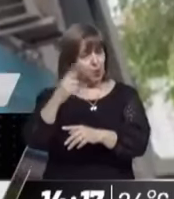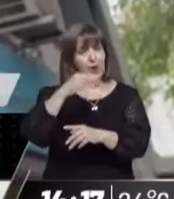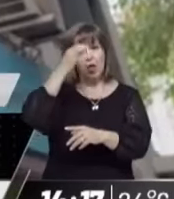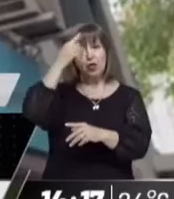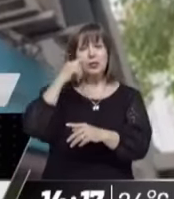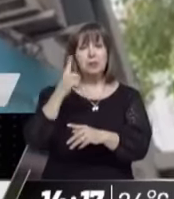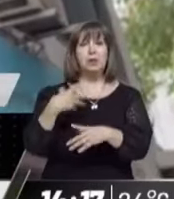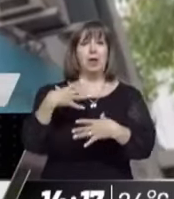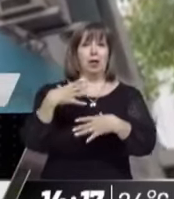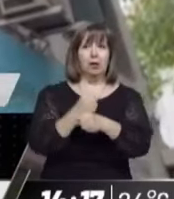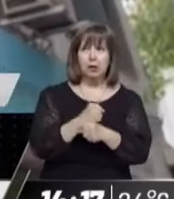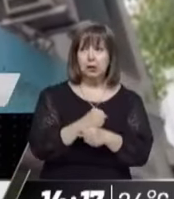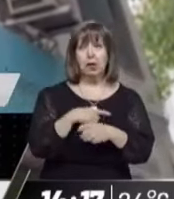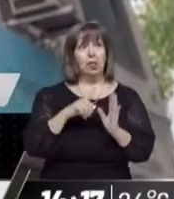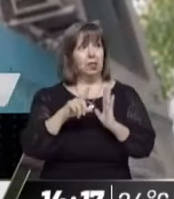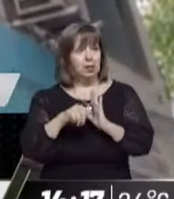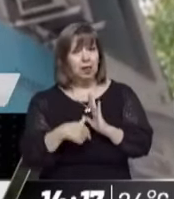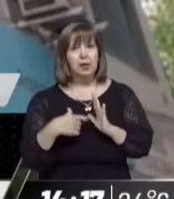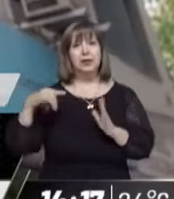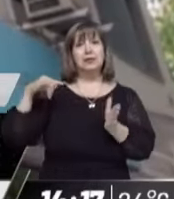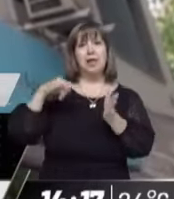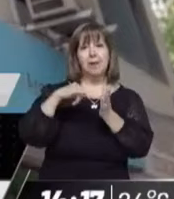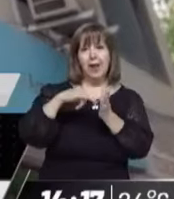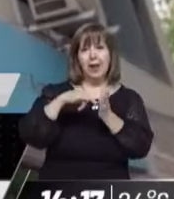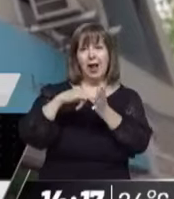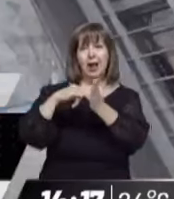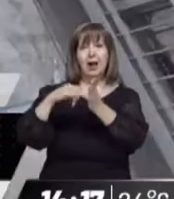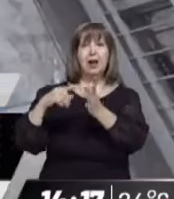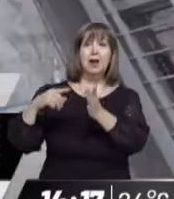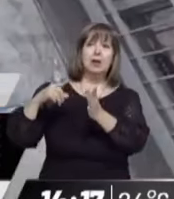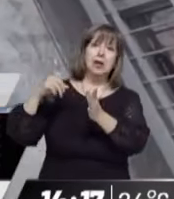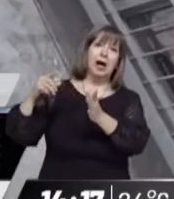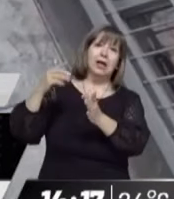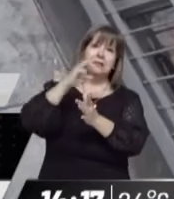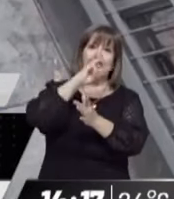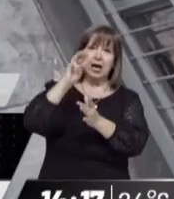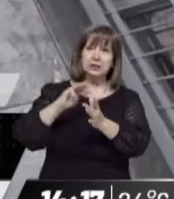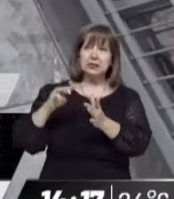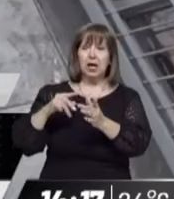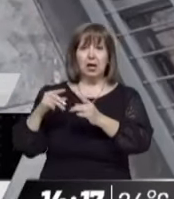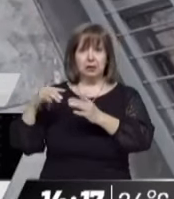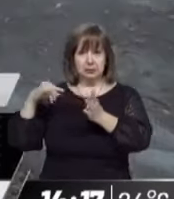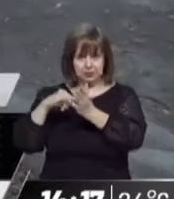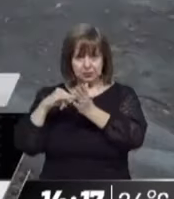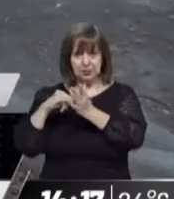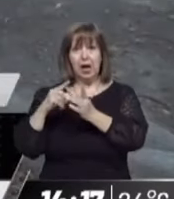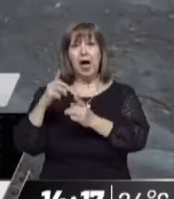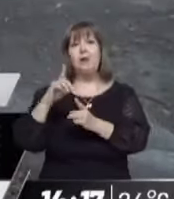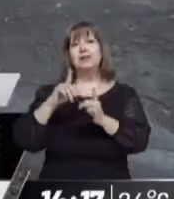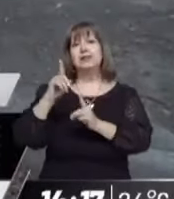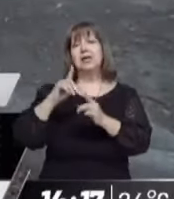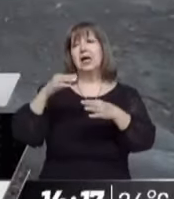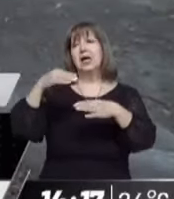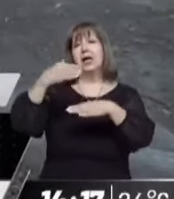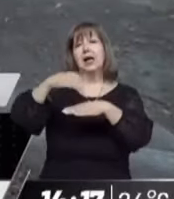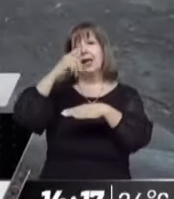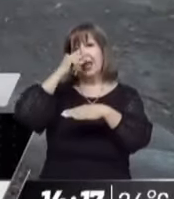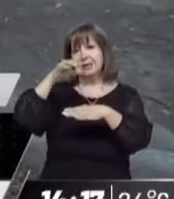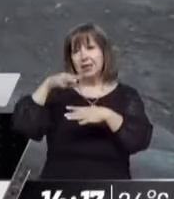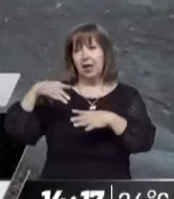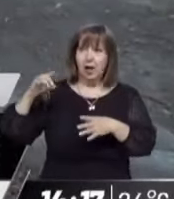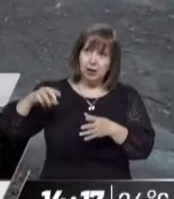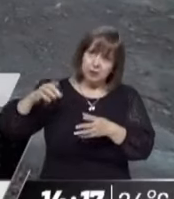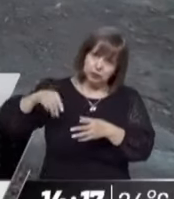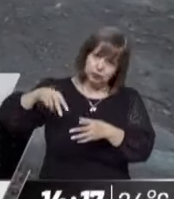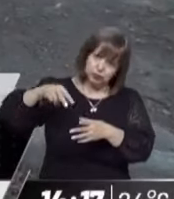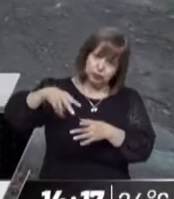los colectivos y los taqués de la terminal que los deja a nosotros hasta ya están s porque a veces hay que ir a la acera Y entonces